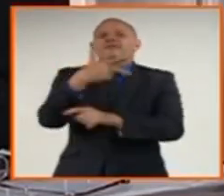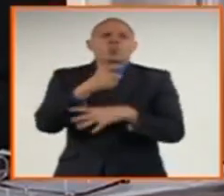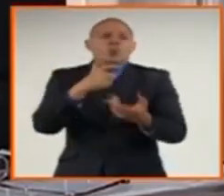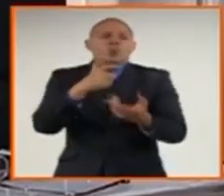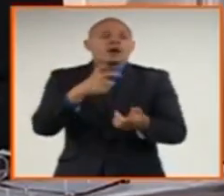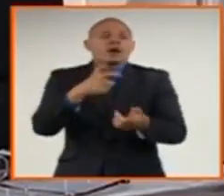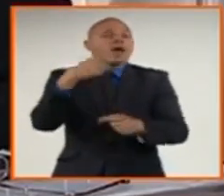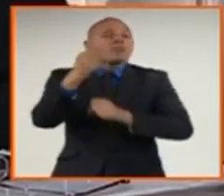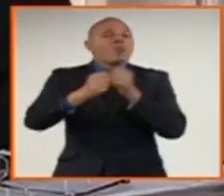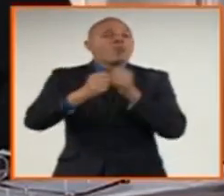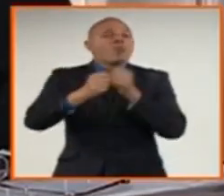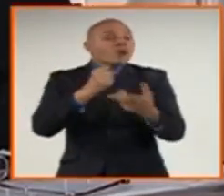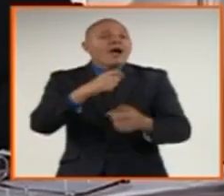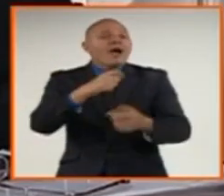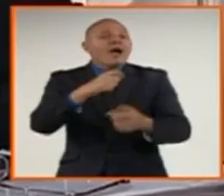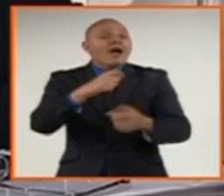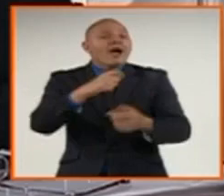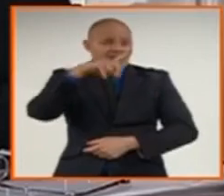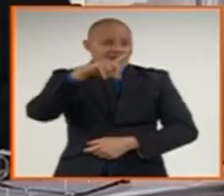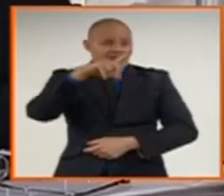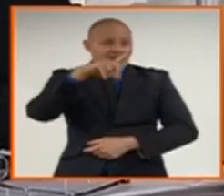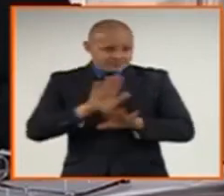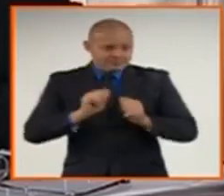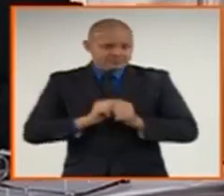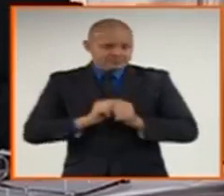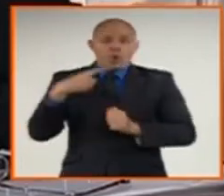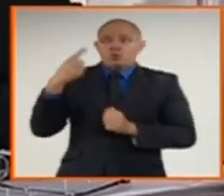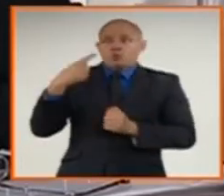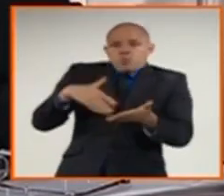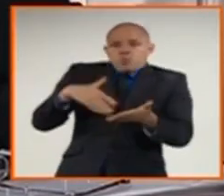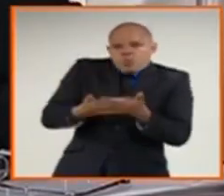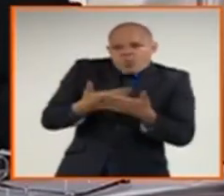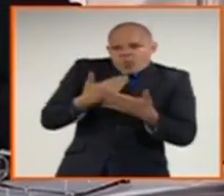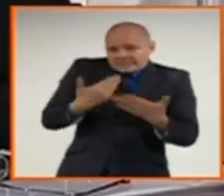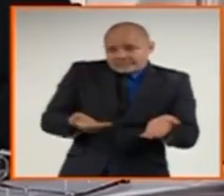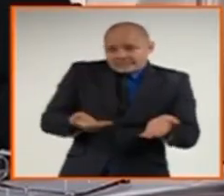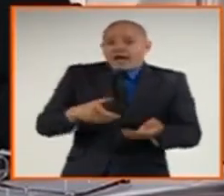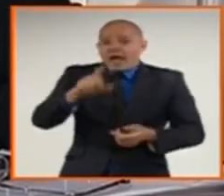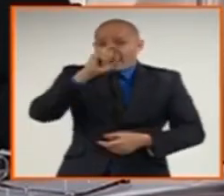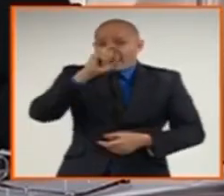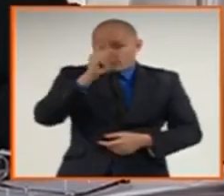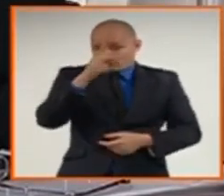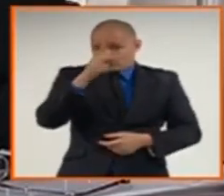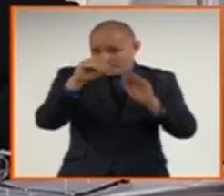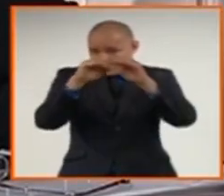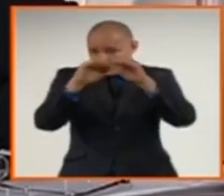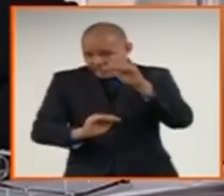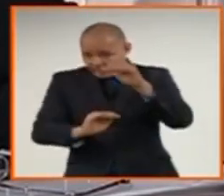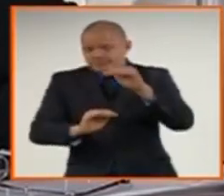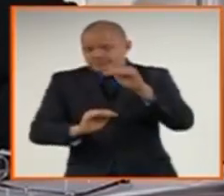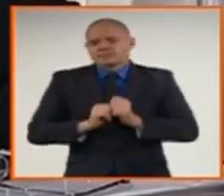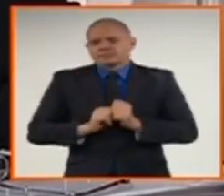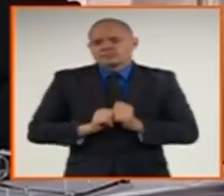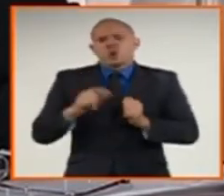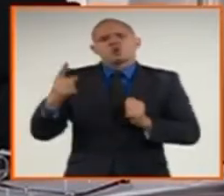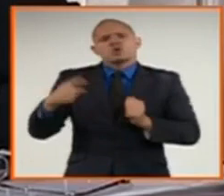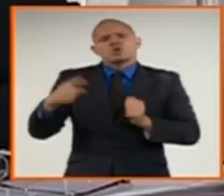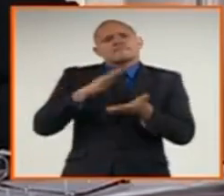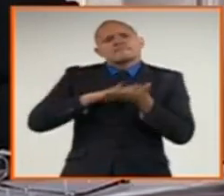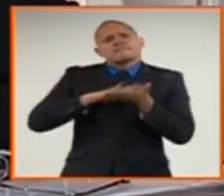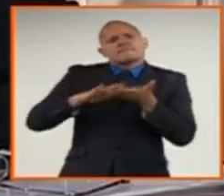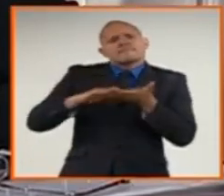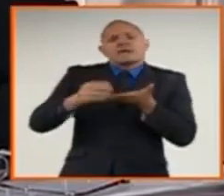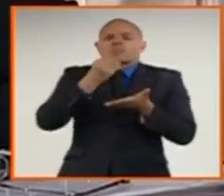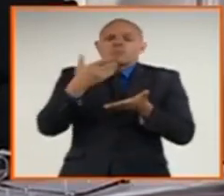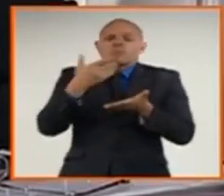qué queremos proponer en los niños menores de 2 años. Y en ese sentido, bueno, hemos trabajado en la solicitud de la autorización de